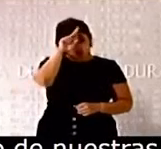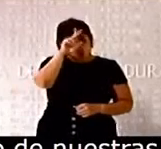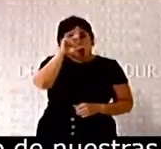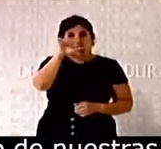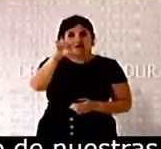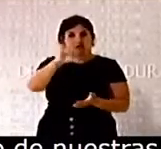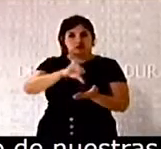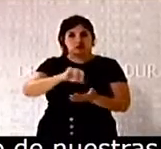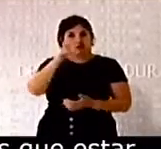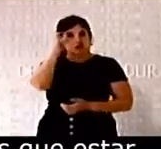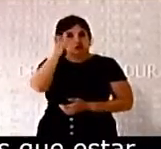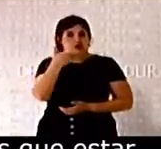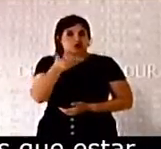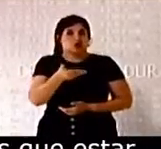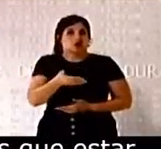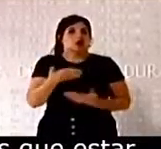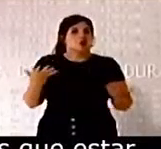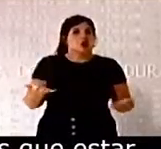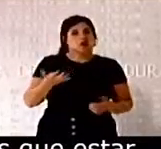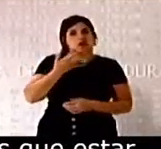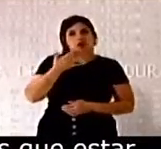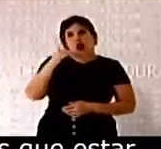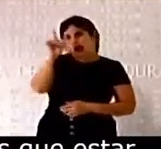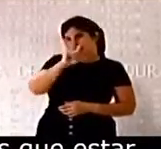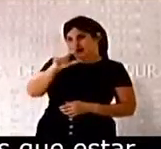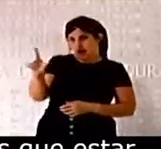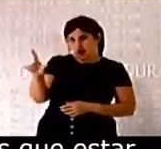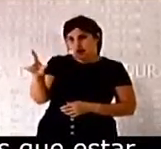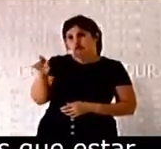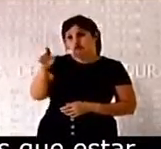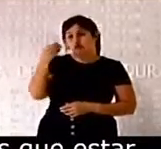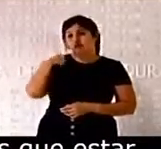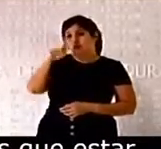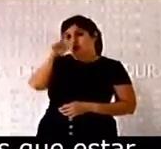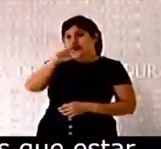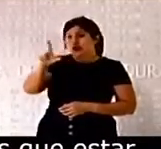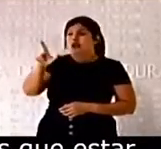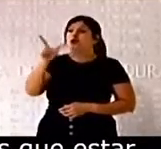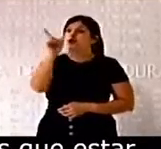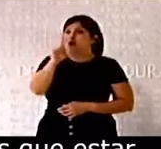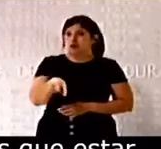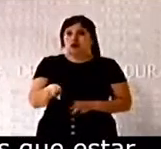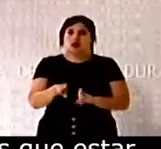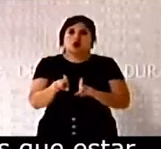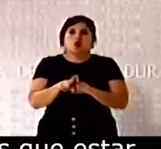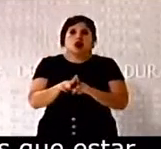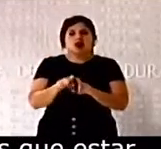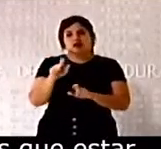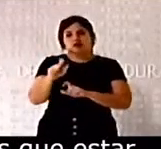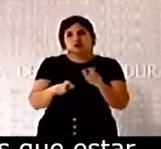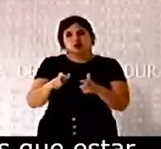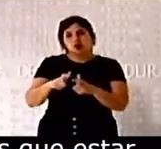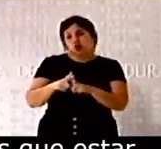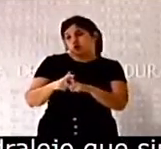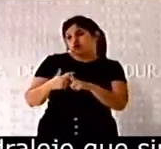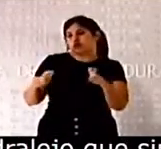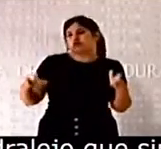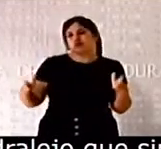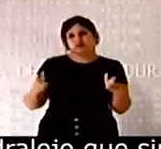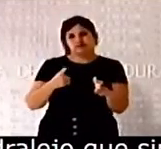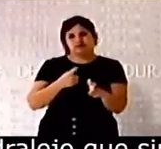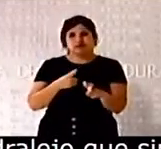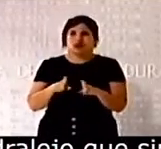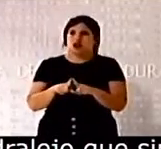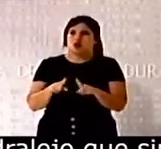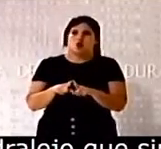importantes como es la localidad de Almendralejo, que también, sin alcanzar unas cifras de incidencia que rocen siquiera